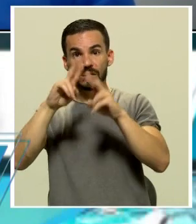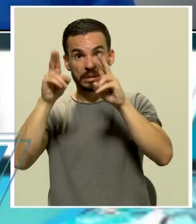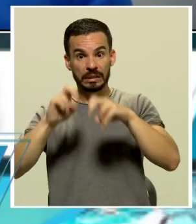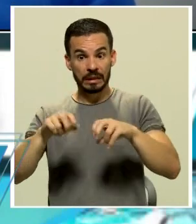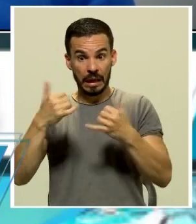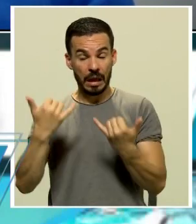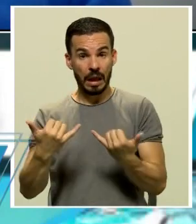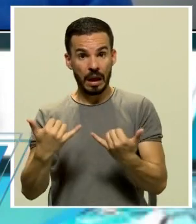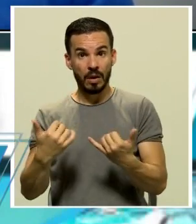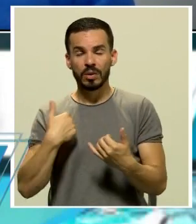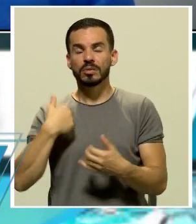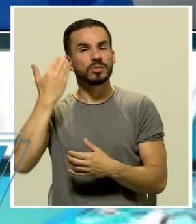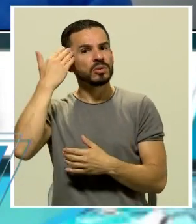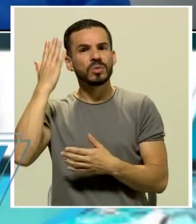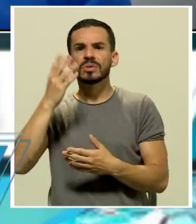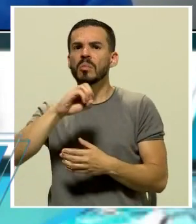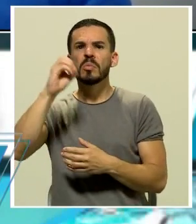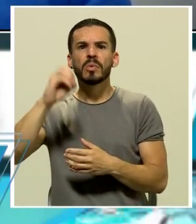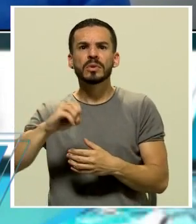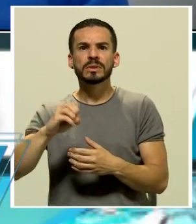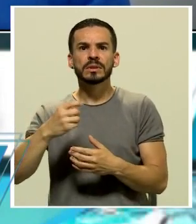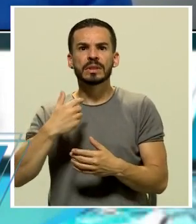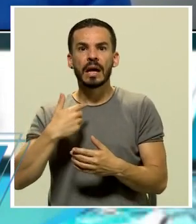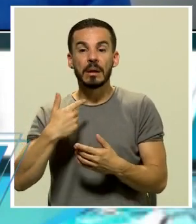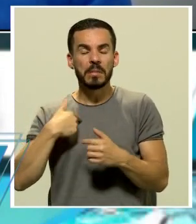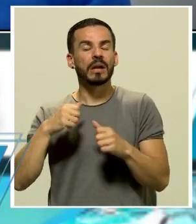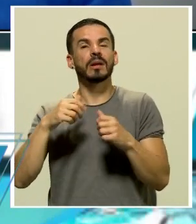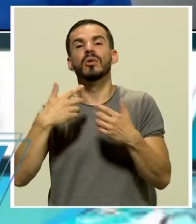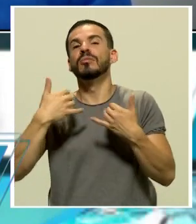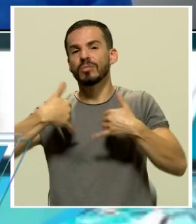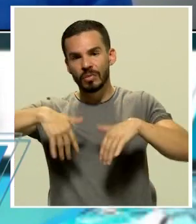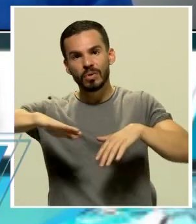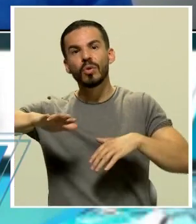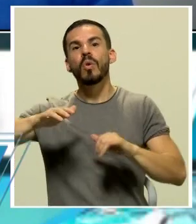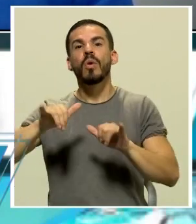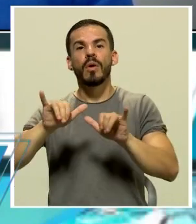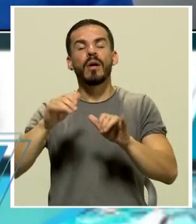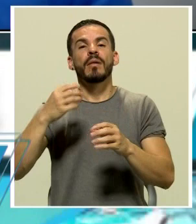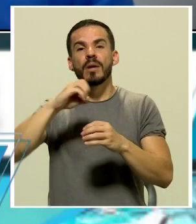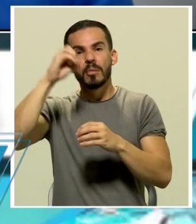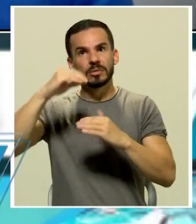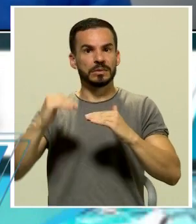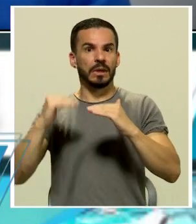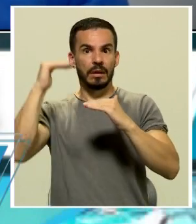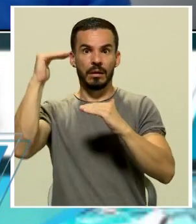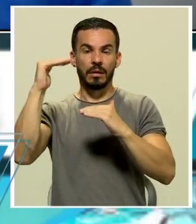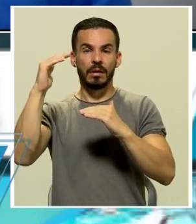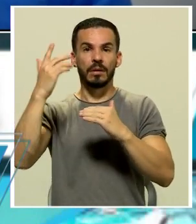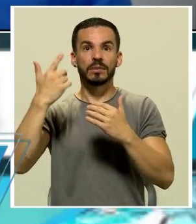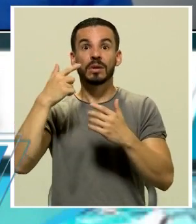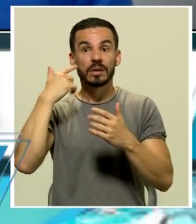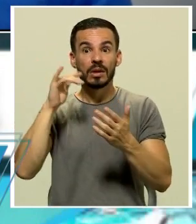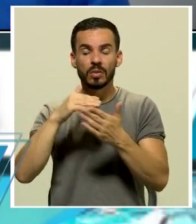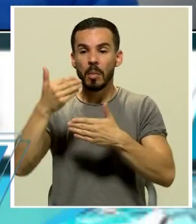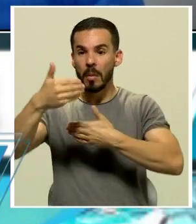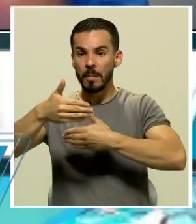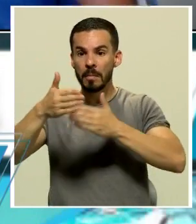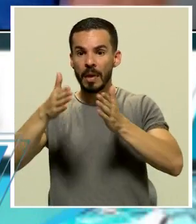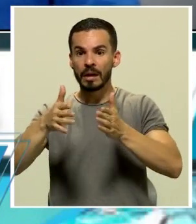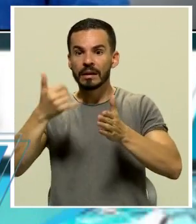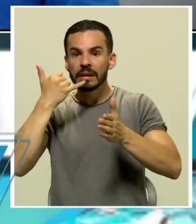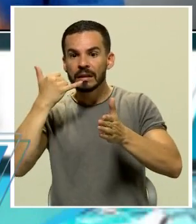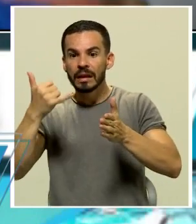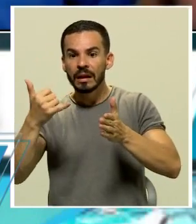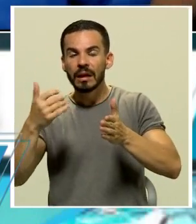En estos momentos yo no sé qué porcentaje será, pero estoy seguro que sigue siendo un porcentaje muy alto. Entonces, así como hacen paquetes de celular donde